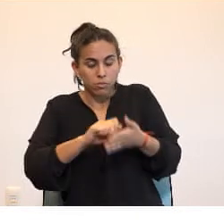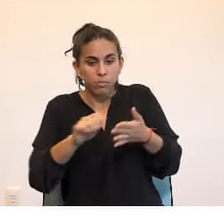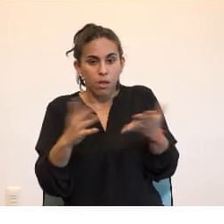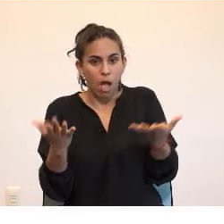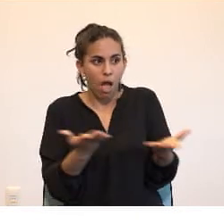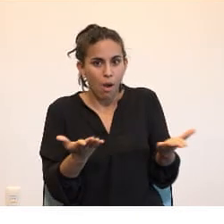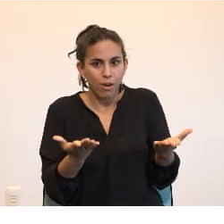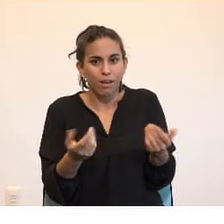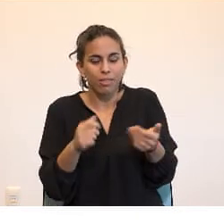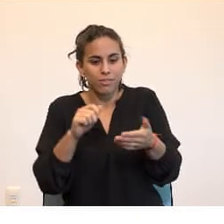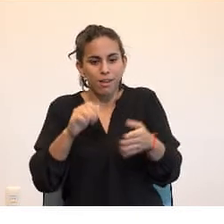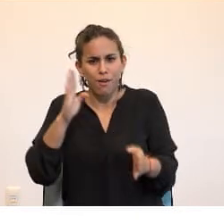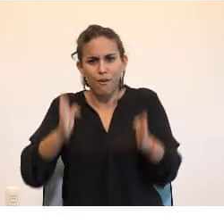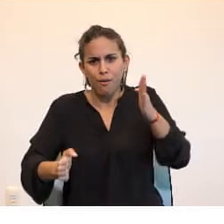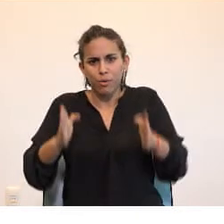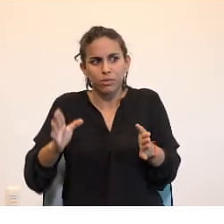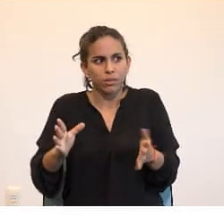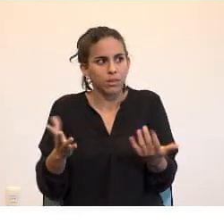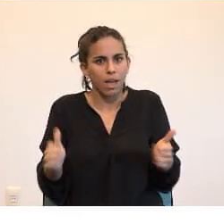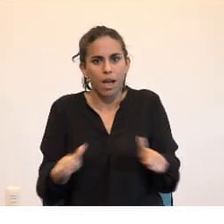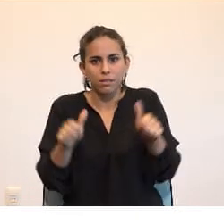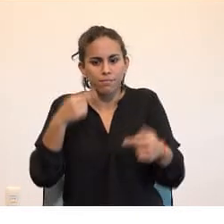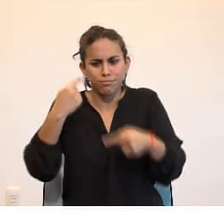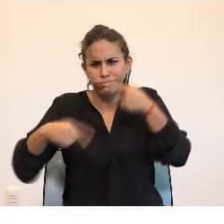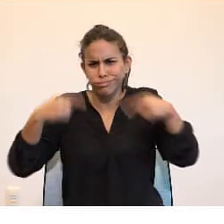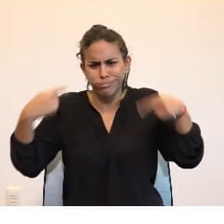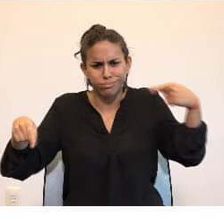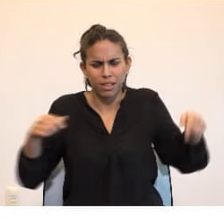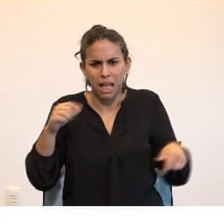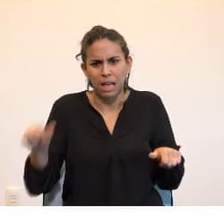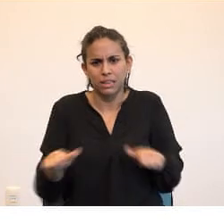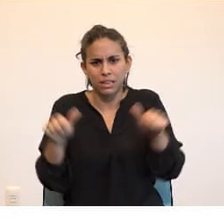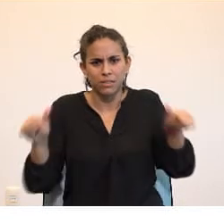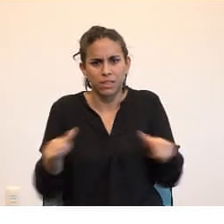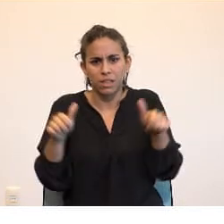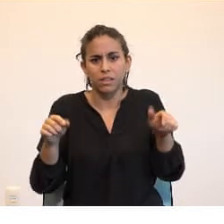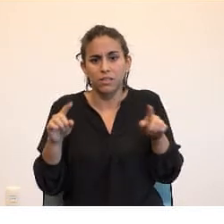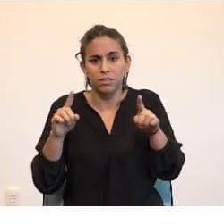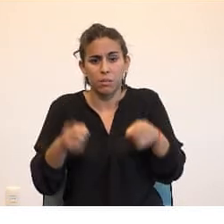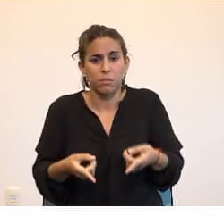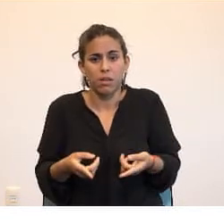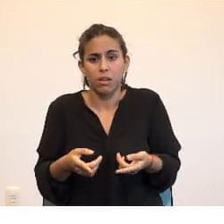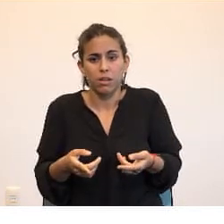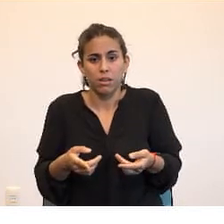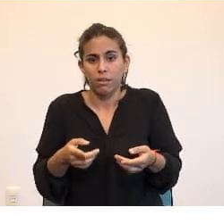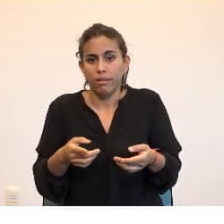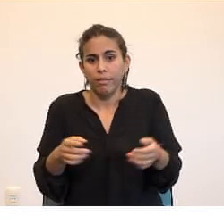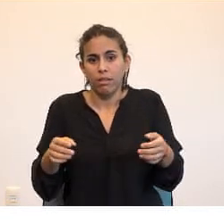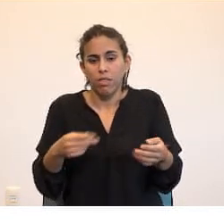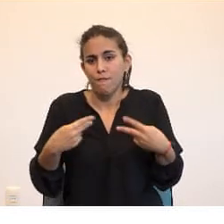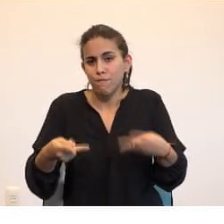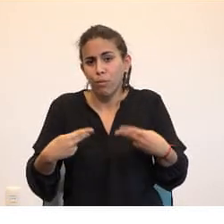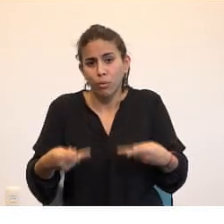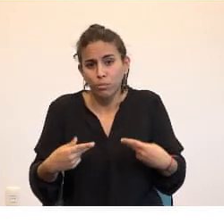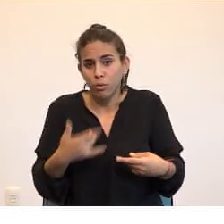pantalla. Robots que cubren toda la segunda y tercera división de fútbol española, la liga japonesa, donde juega Iniesta. O algo que no